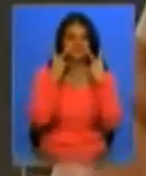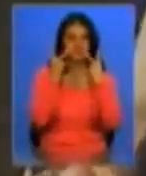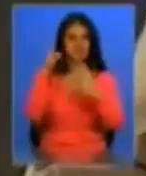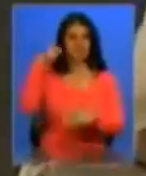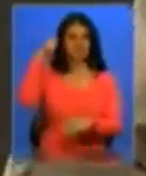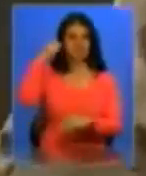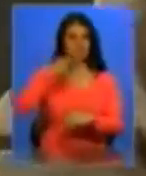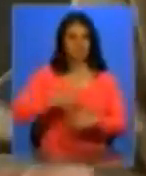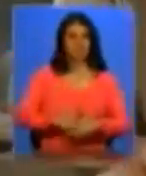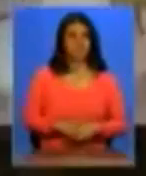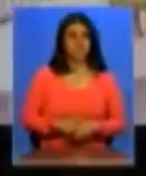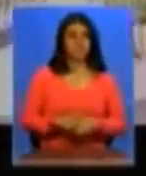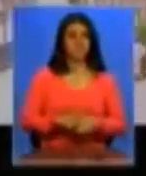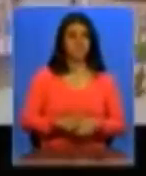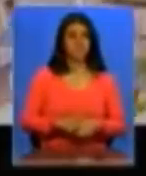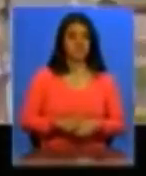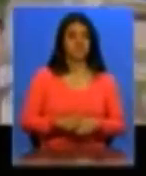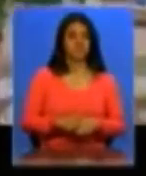video.